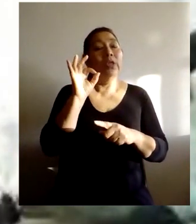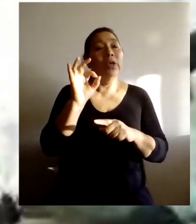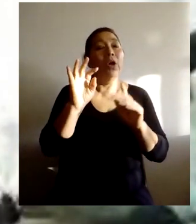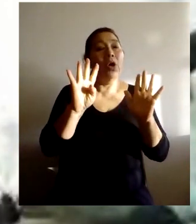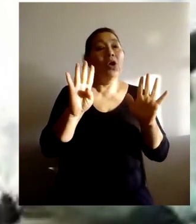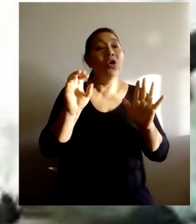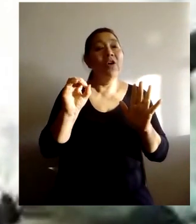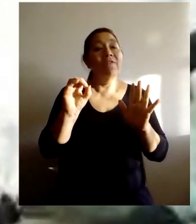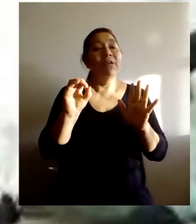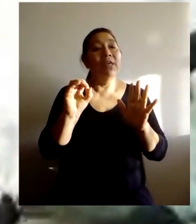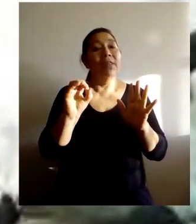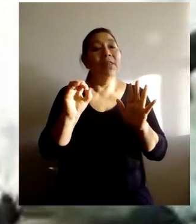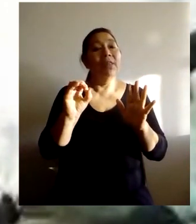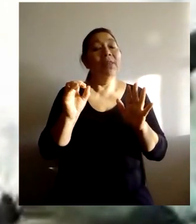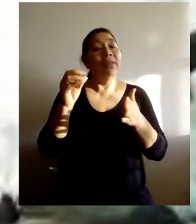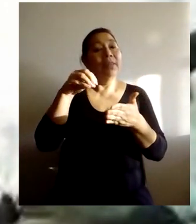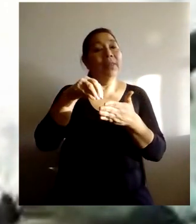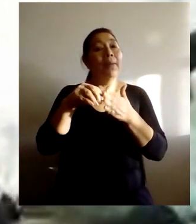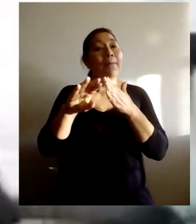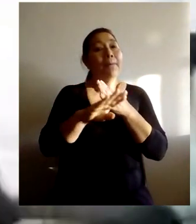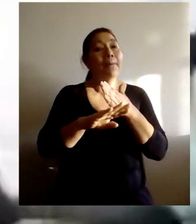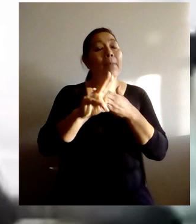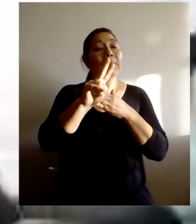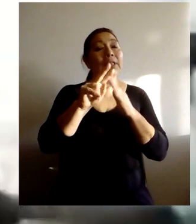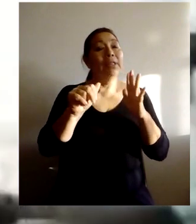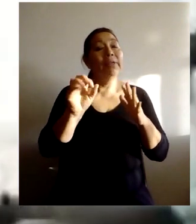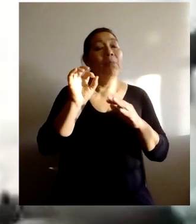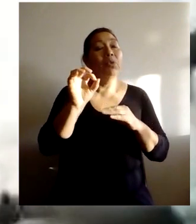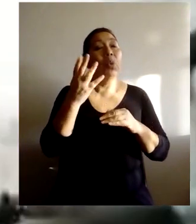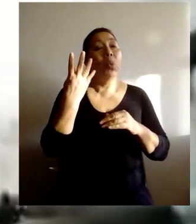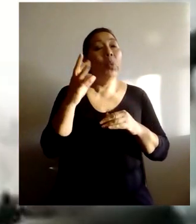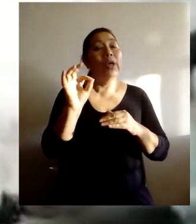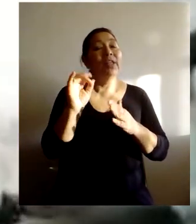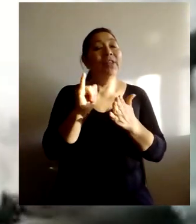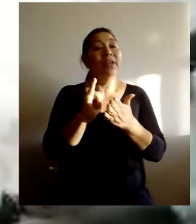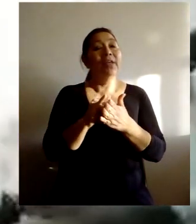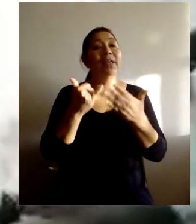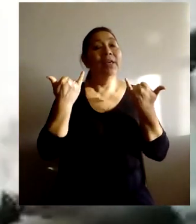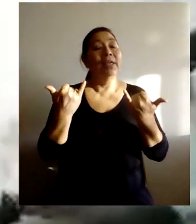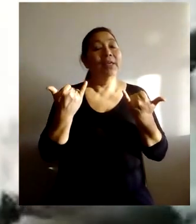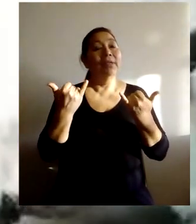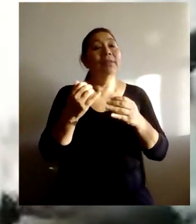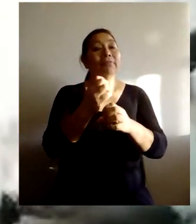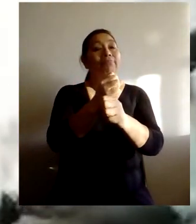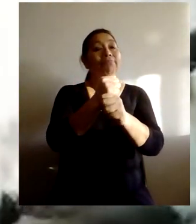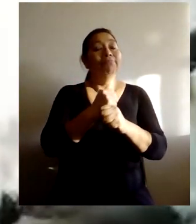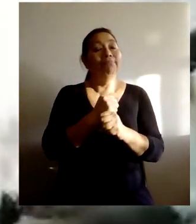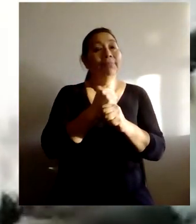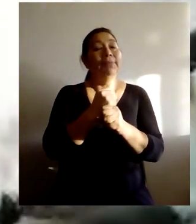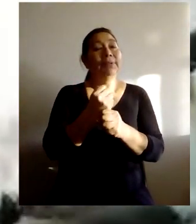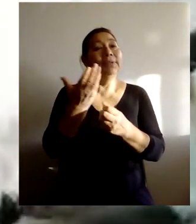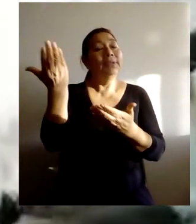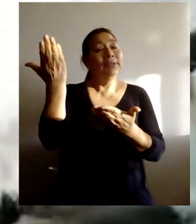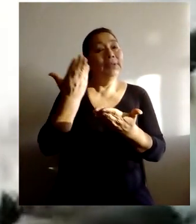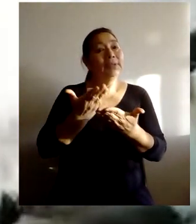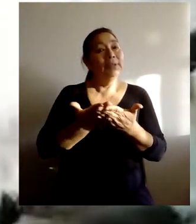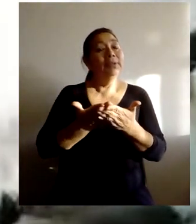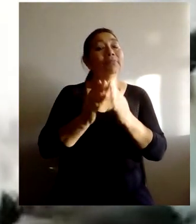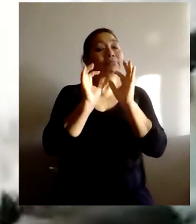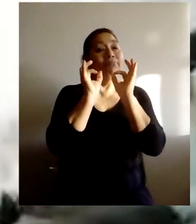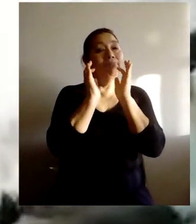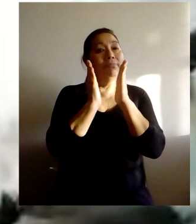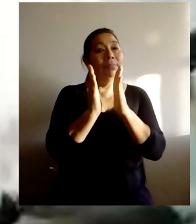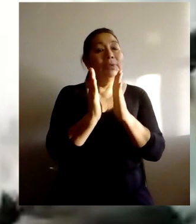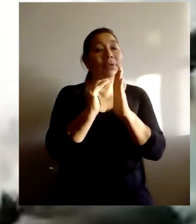de 4.90 y la remuneración base 26.40. Y esto lo sostenemos en